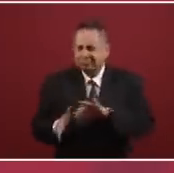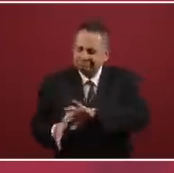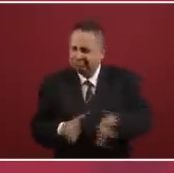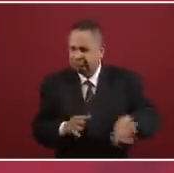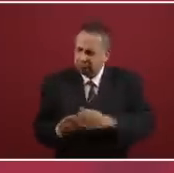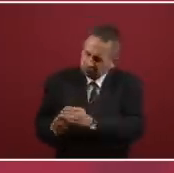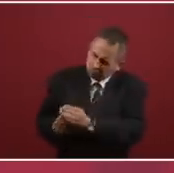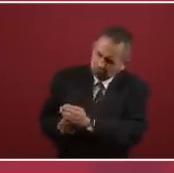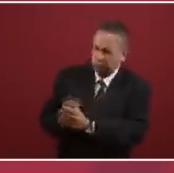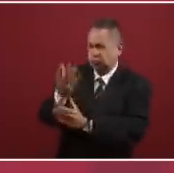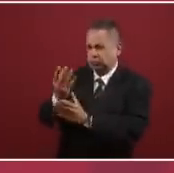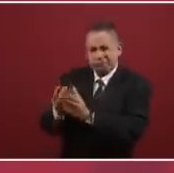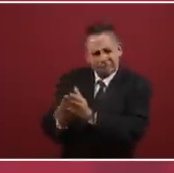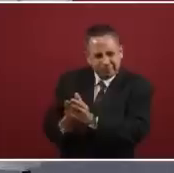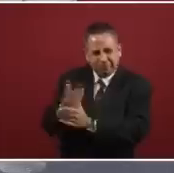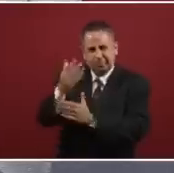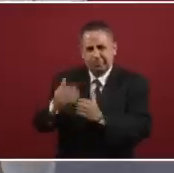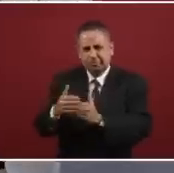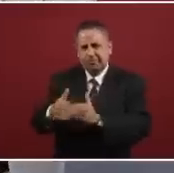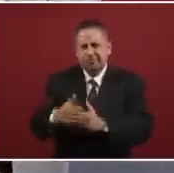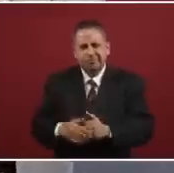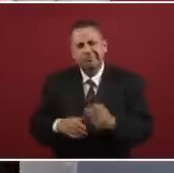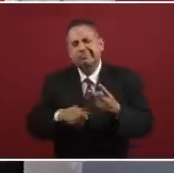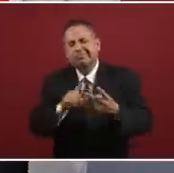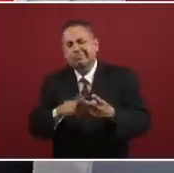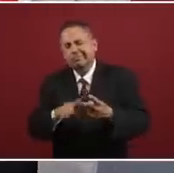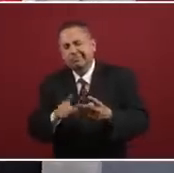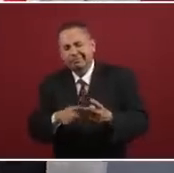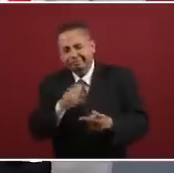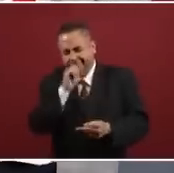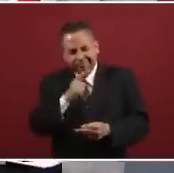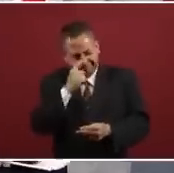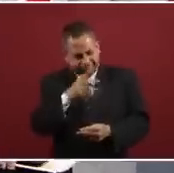Eso es lo más importante. Lo otro es también para que